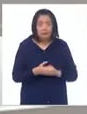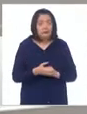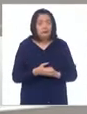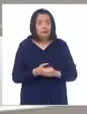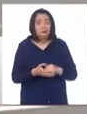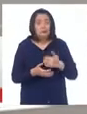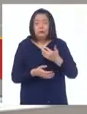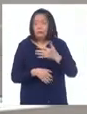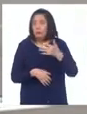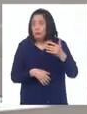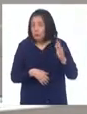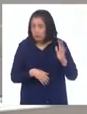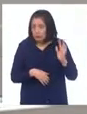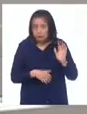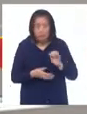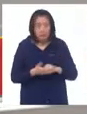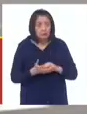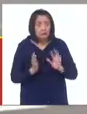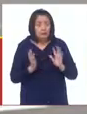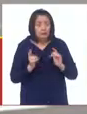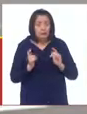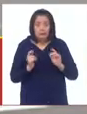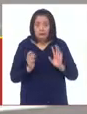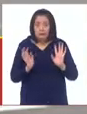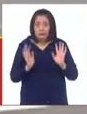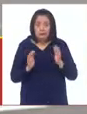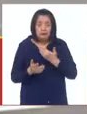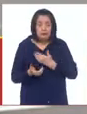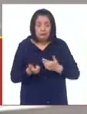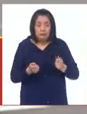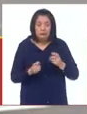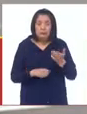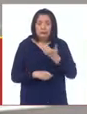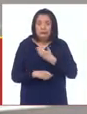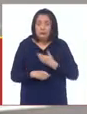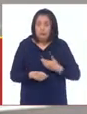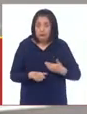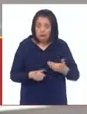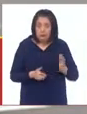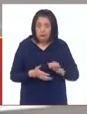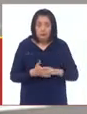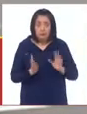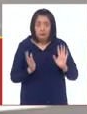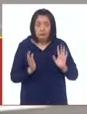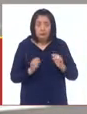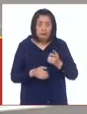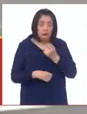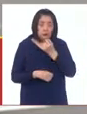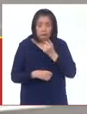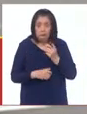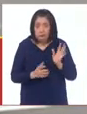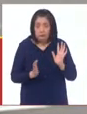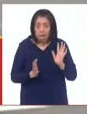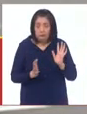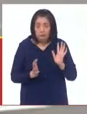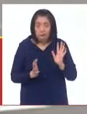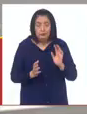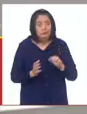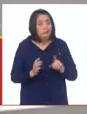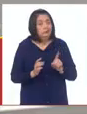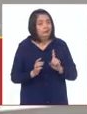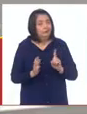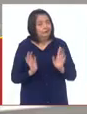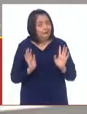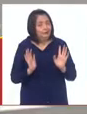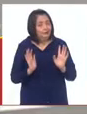tanto, cualquier intento del Ejecutivo, del presidente, de servir de árbitro, estaría fuera